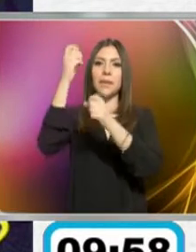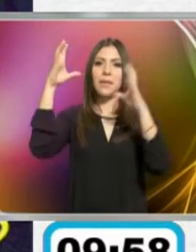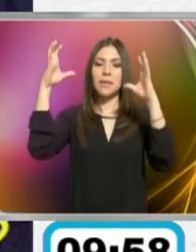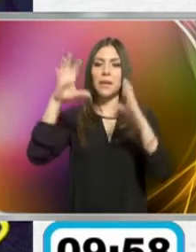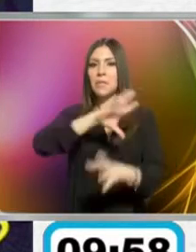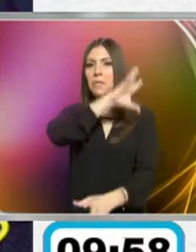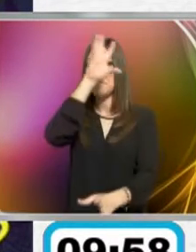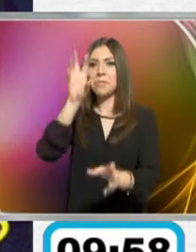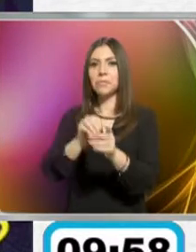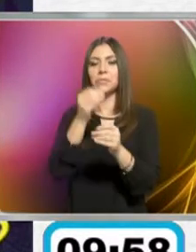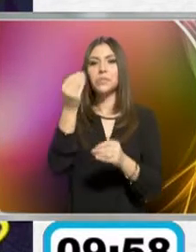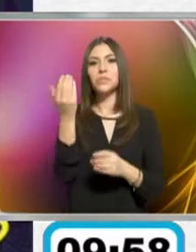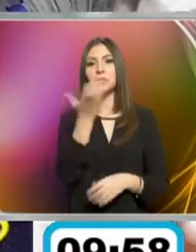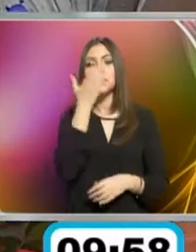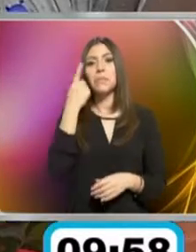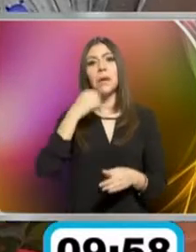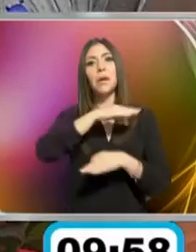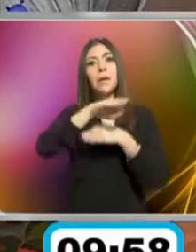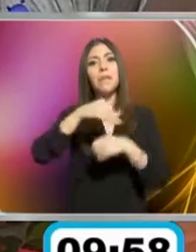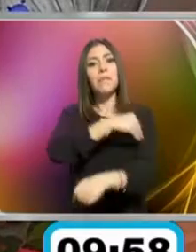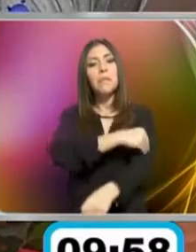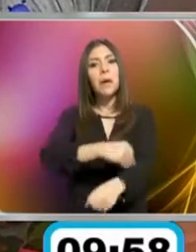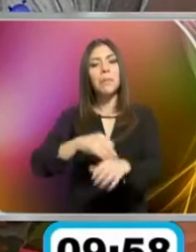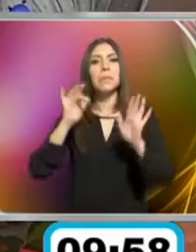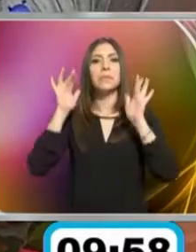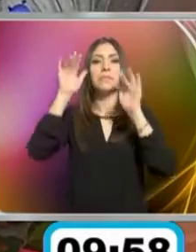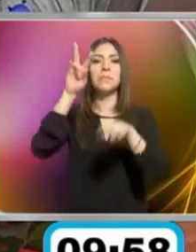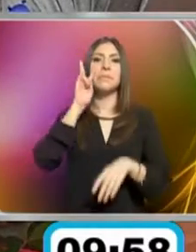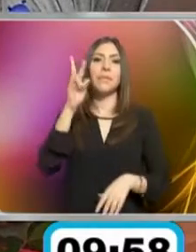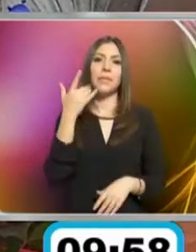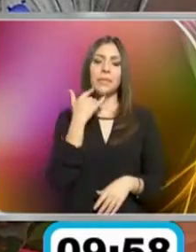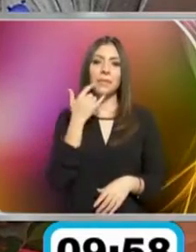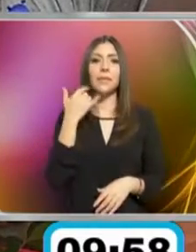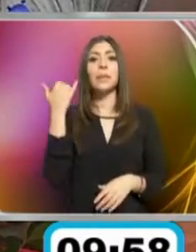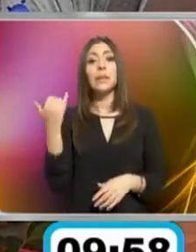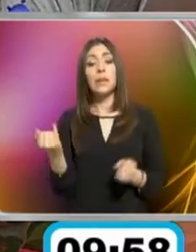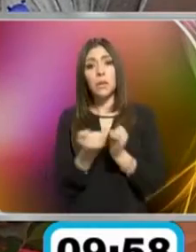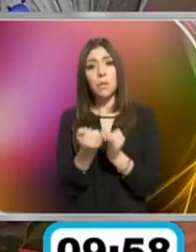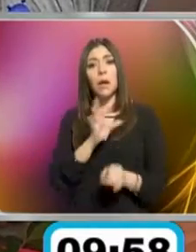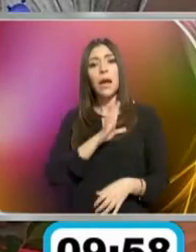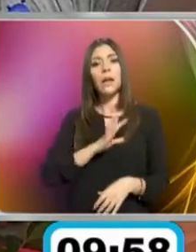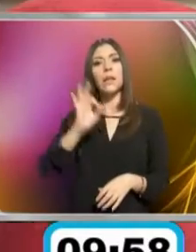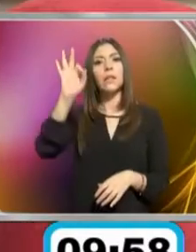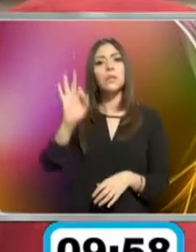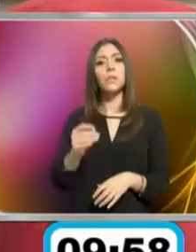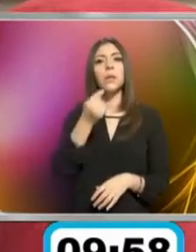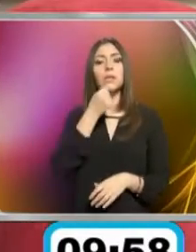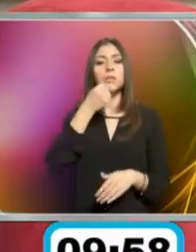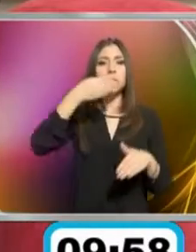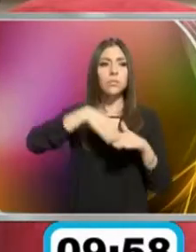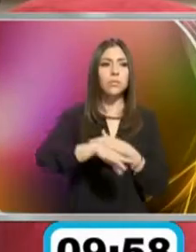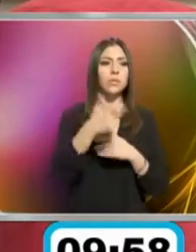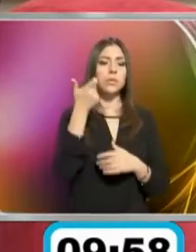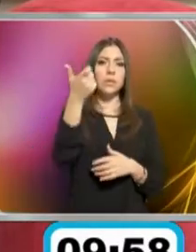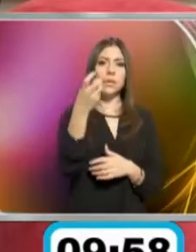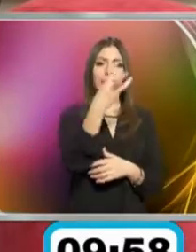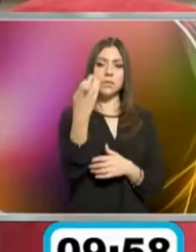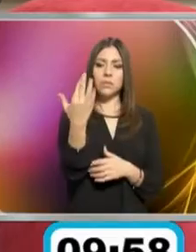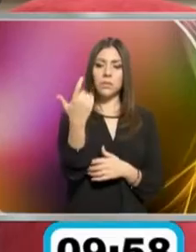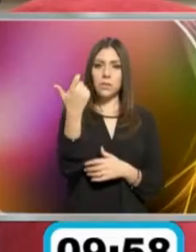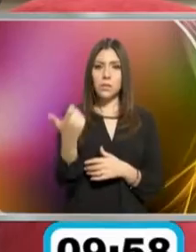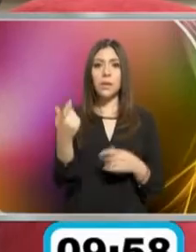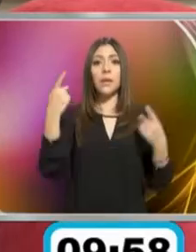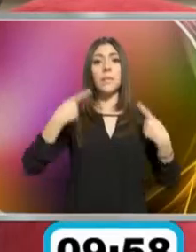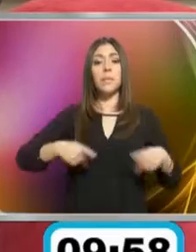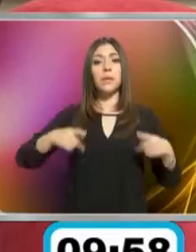mucha tradición. Claro, para toda la familia además. Para toda la familia. Y hacemos descuento para los niños, 350 pesos, y para las